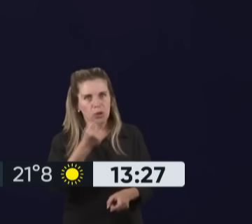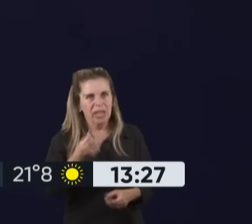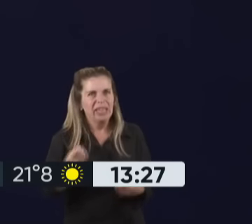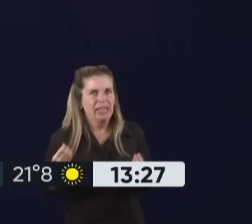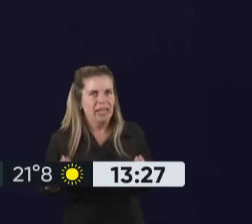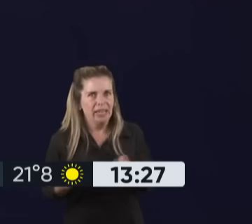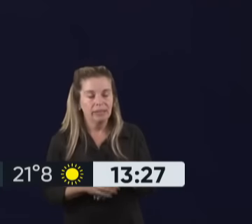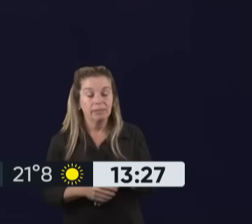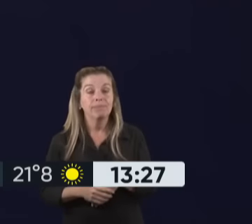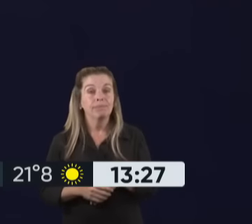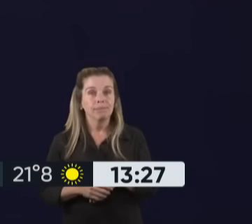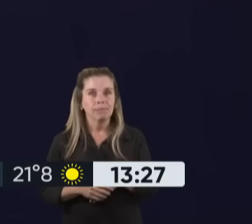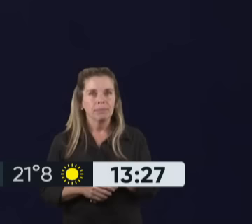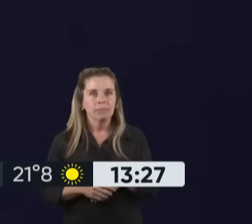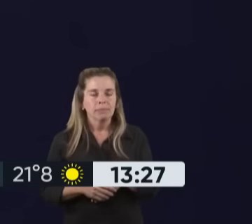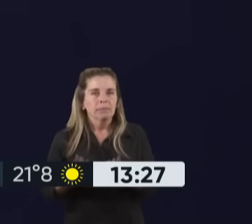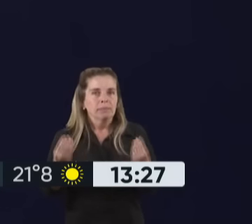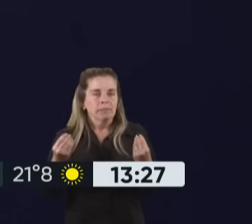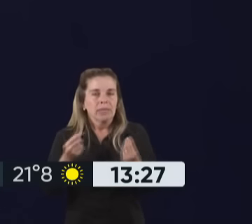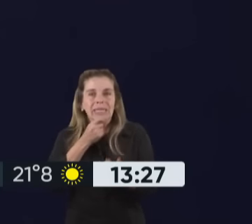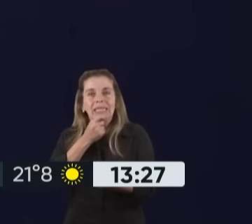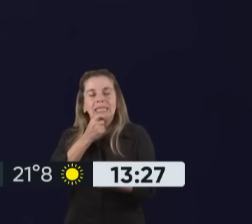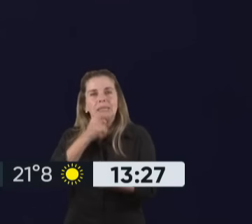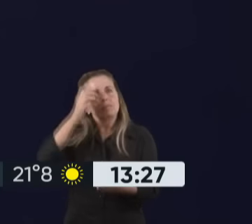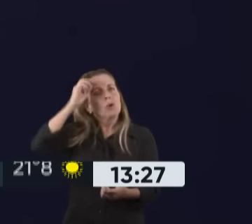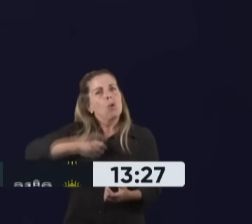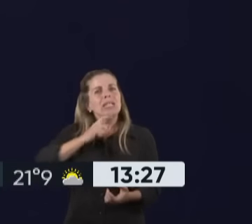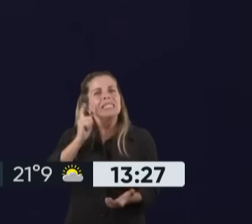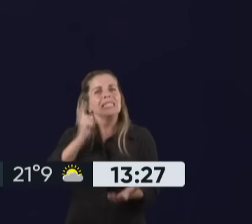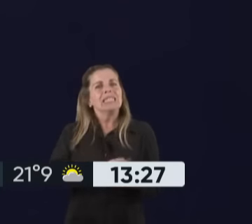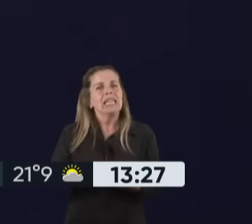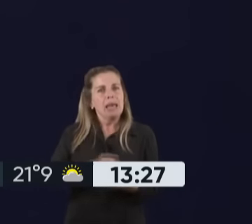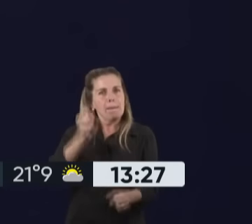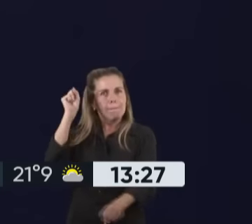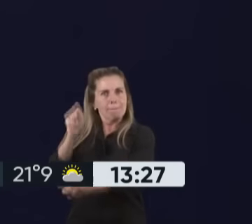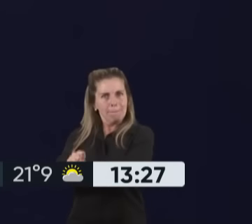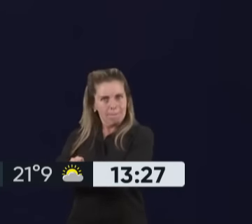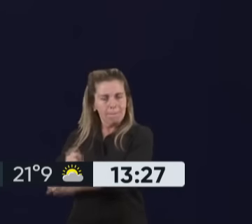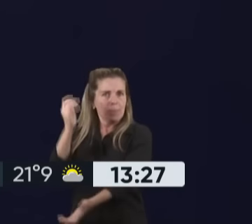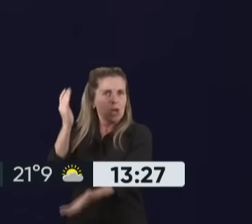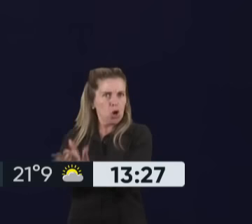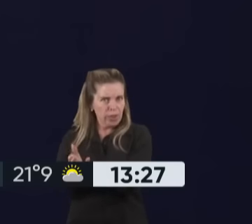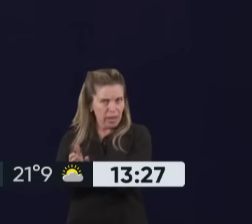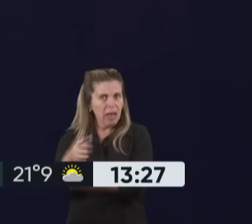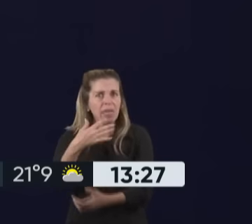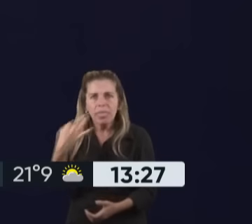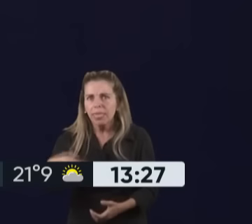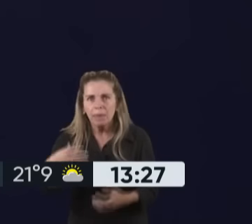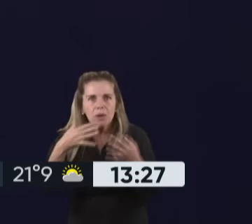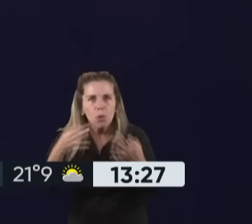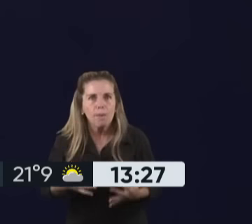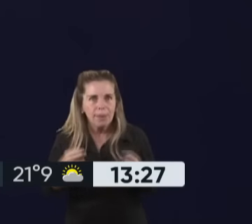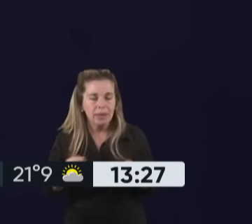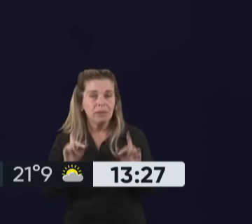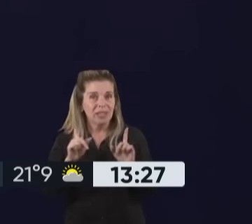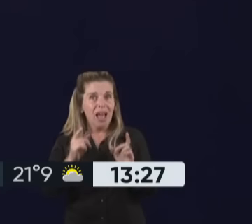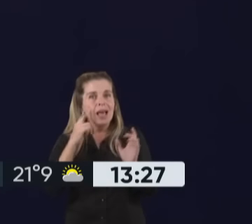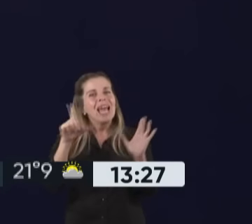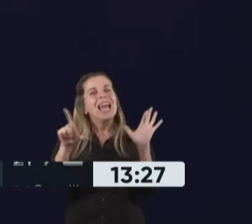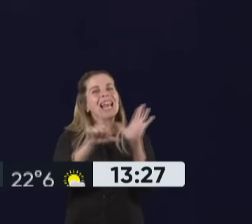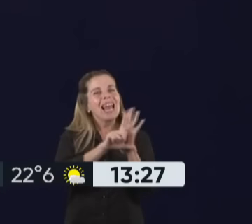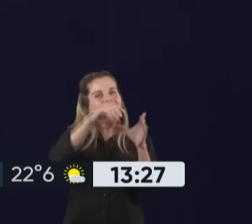de la ejecución de las condenas, que en muchos casos está en la ley de ejecución de la pena, pero en